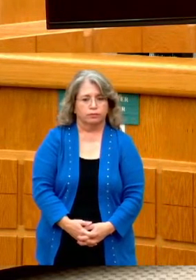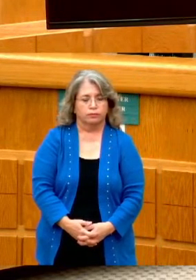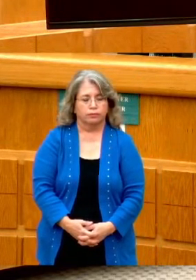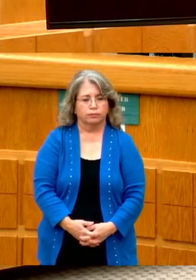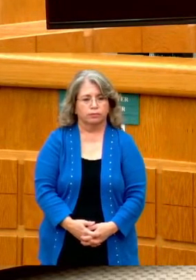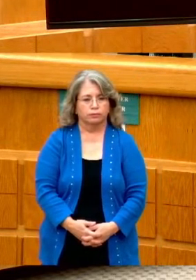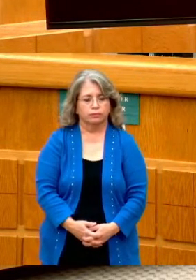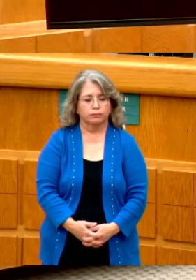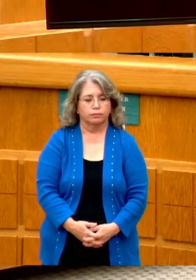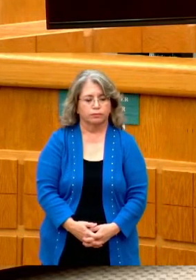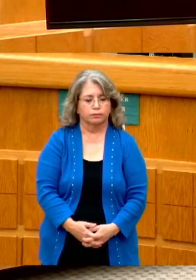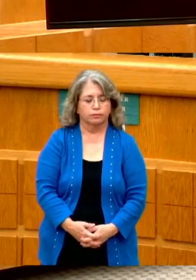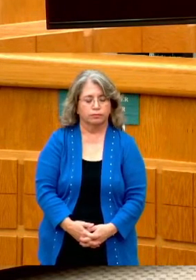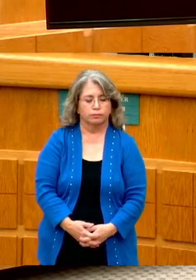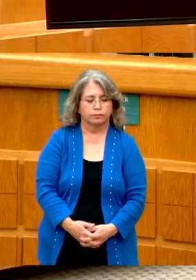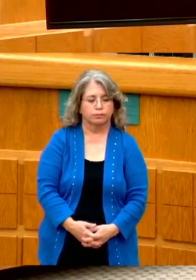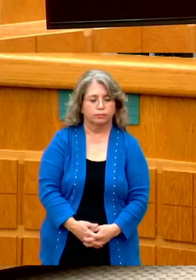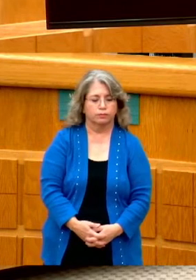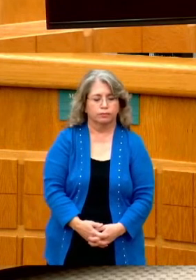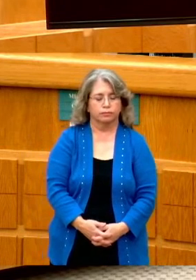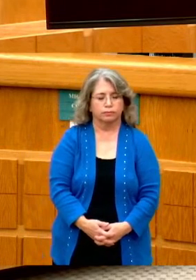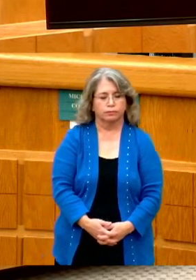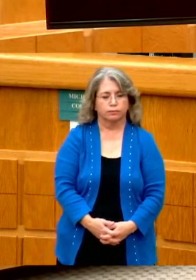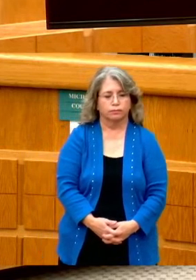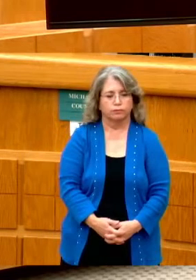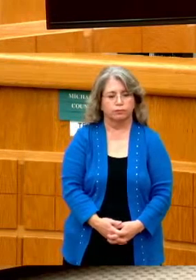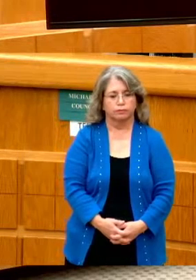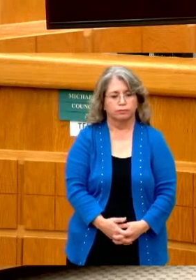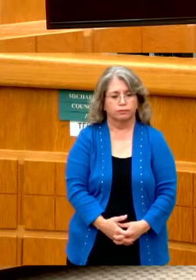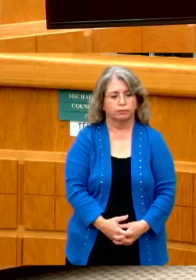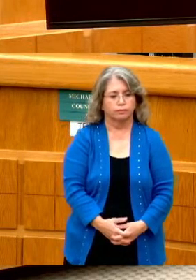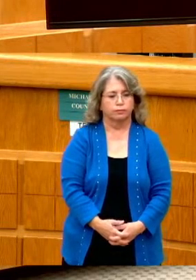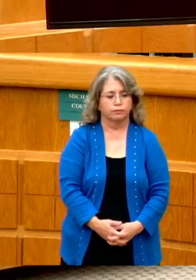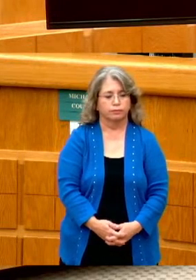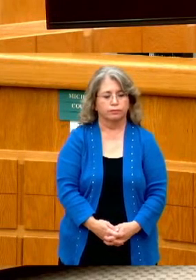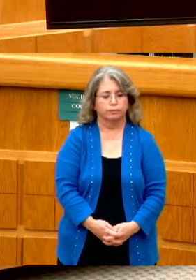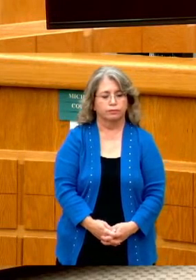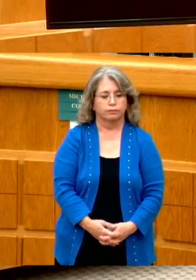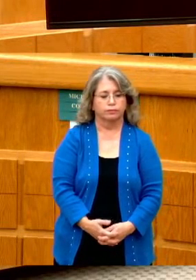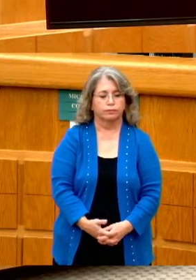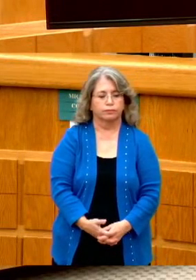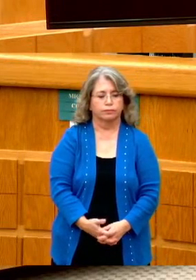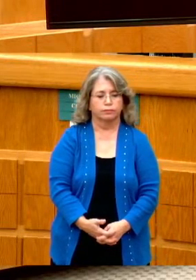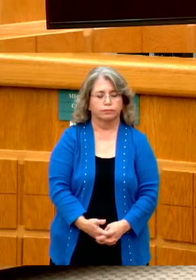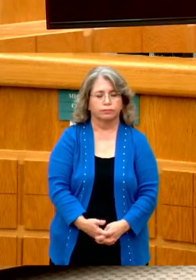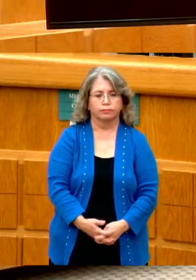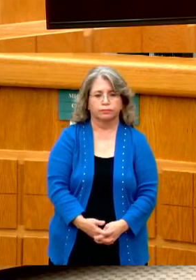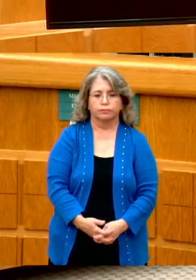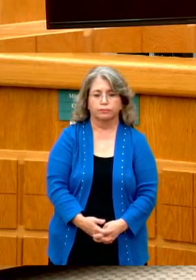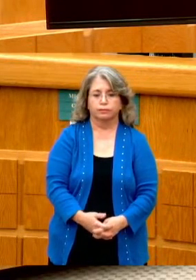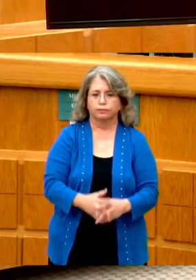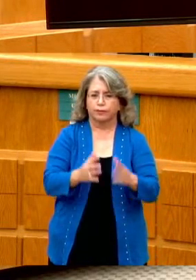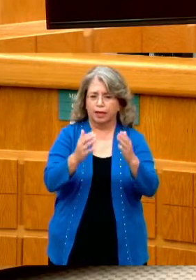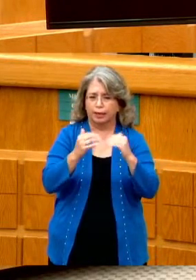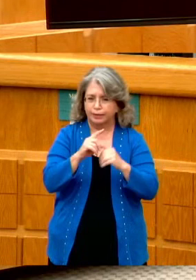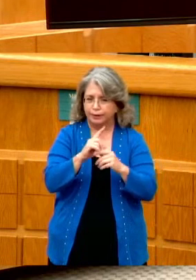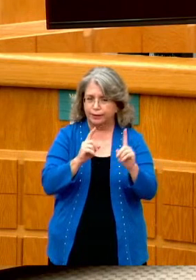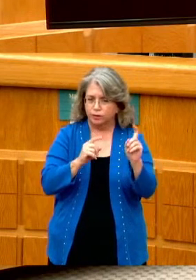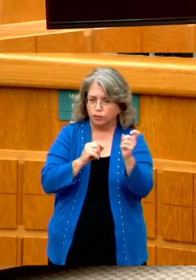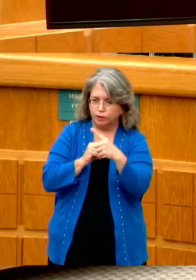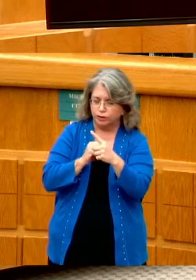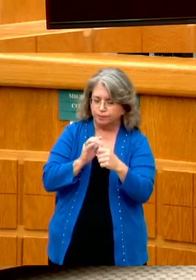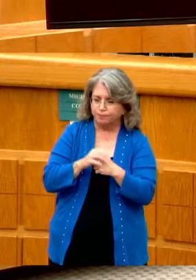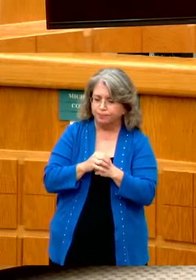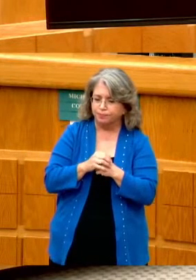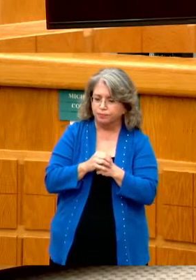una camiseta de manga corta. Los proveedores de la vacuna COVID-19 tienen diferentes procesos. Next question. Why do some